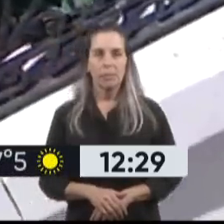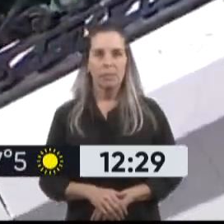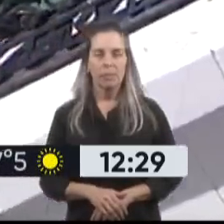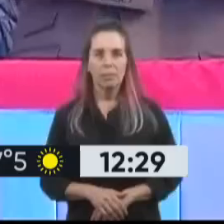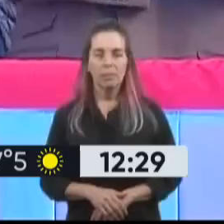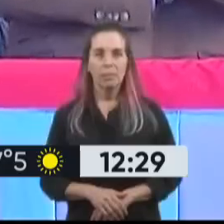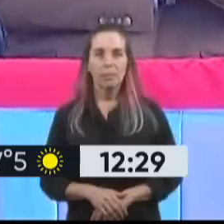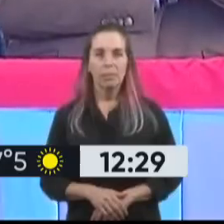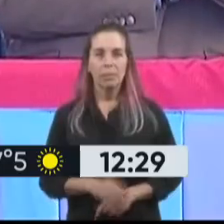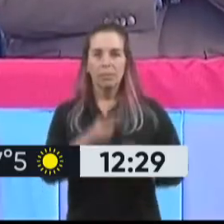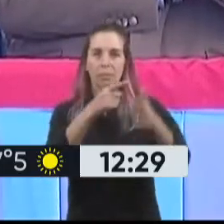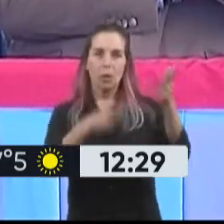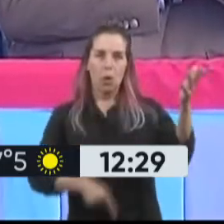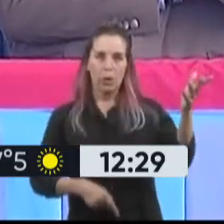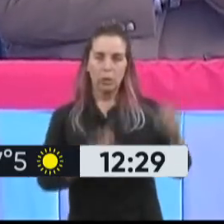Pero no solo eso,